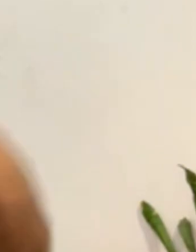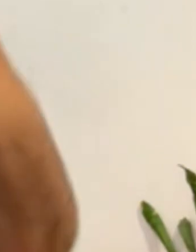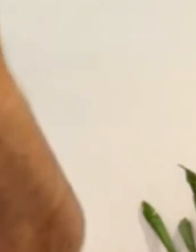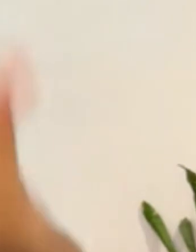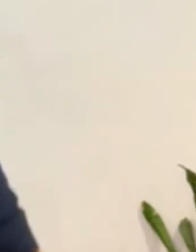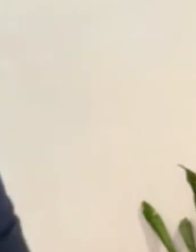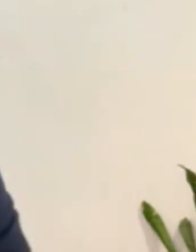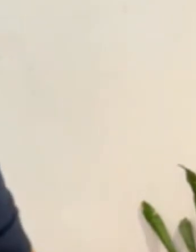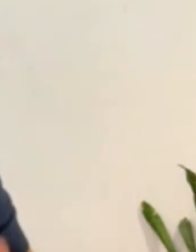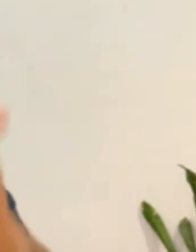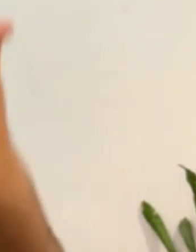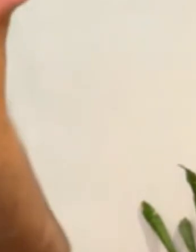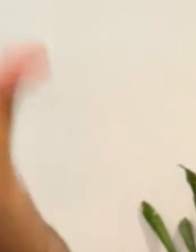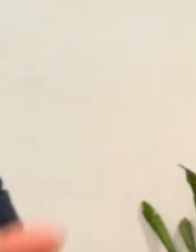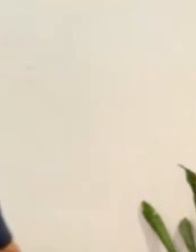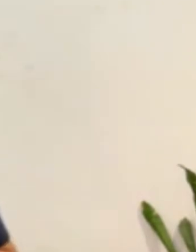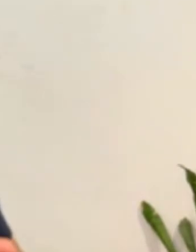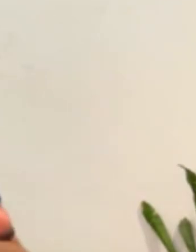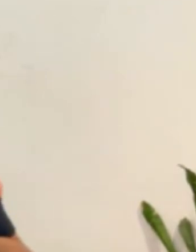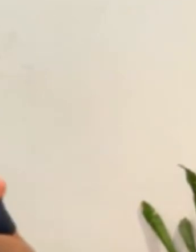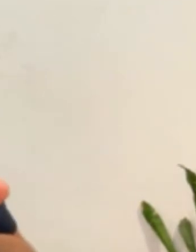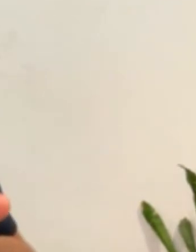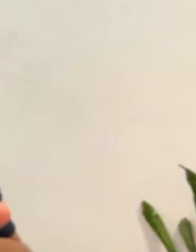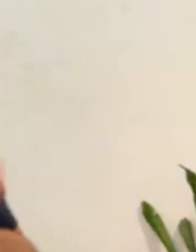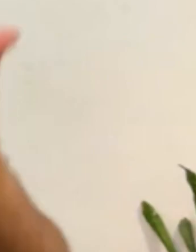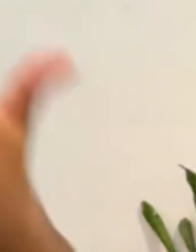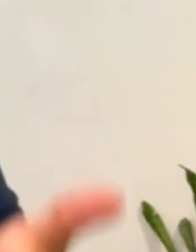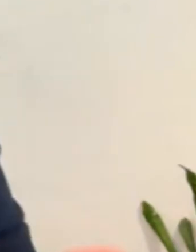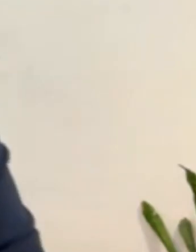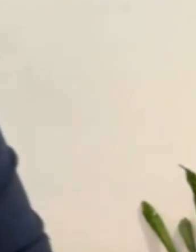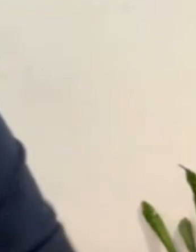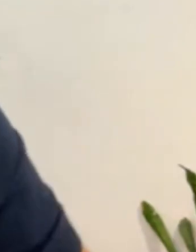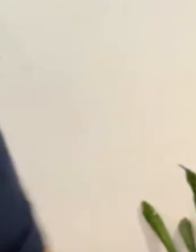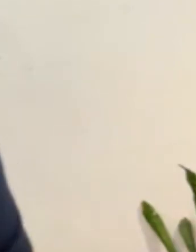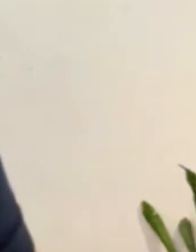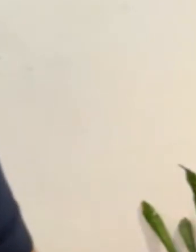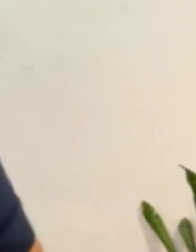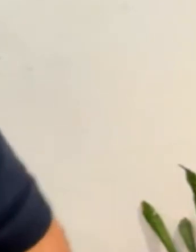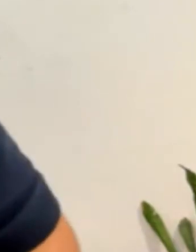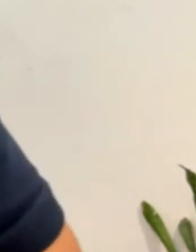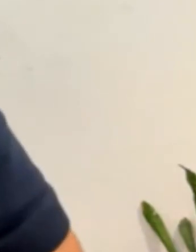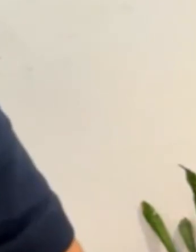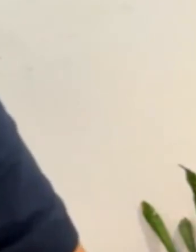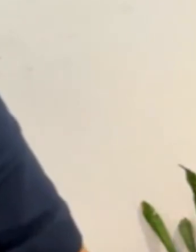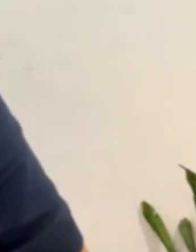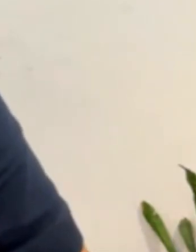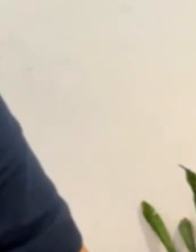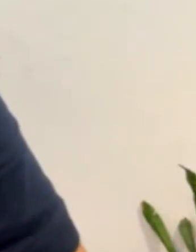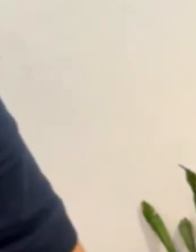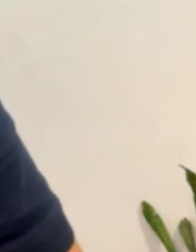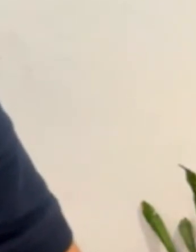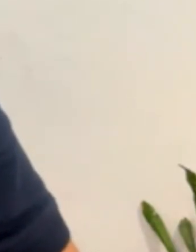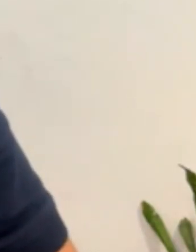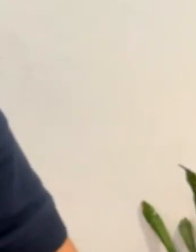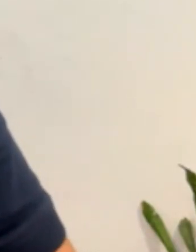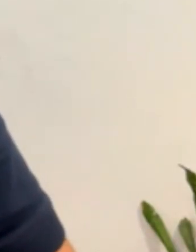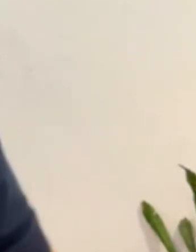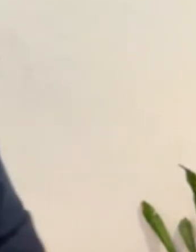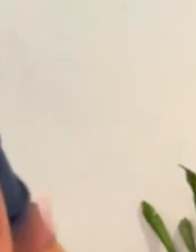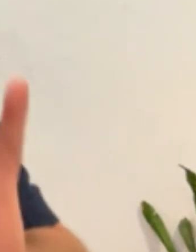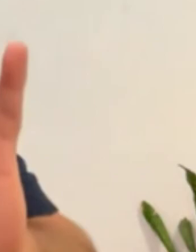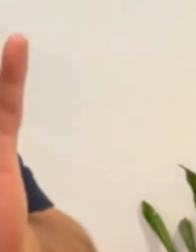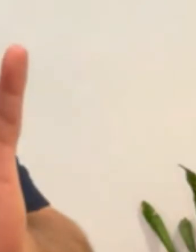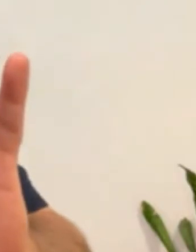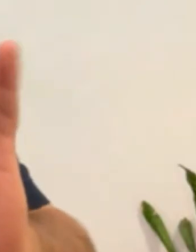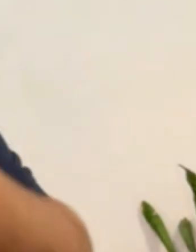hablando de la ética, de lo moral, de lo correcto, desde la trinchera periodística, me lleva a